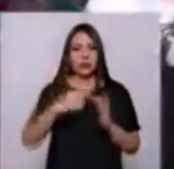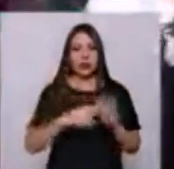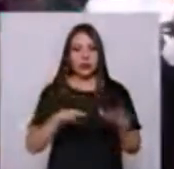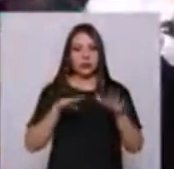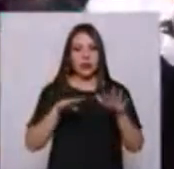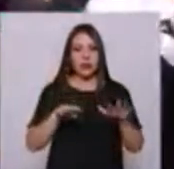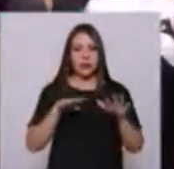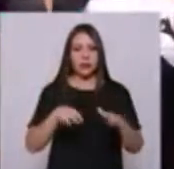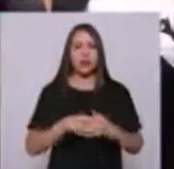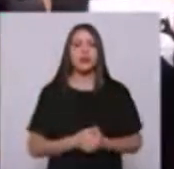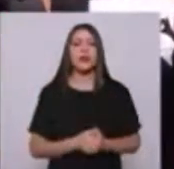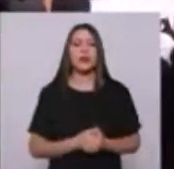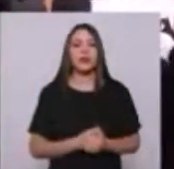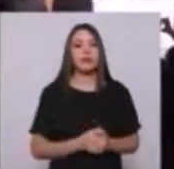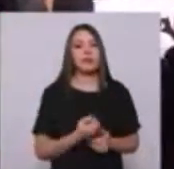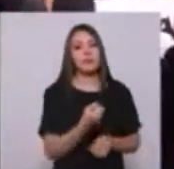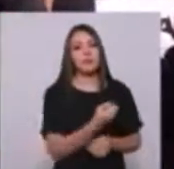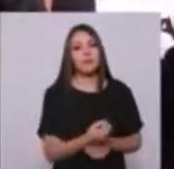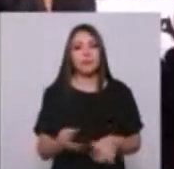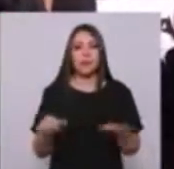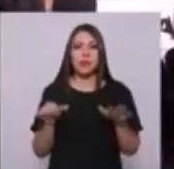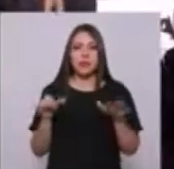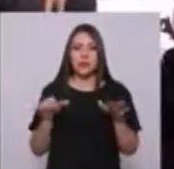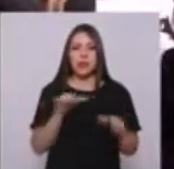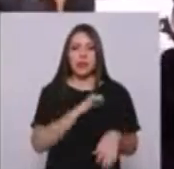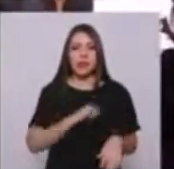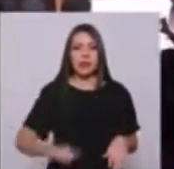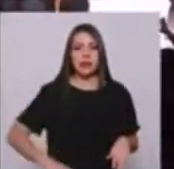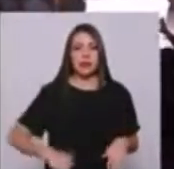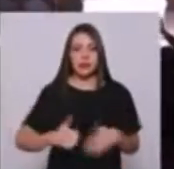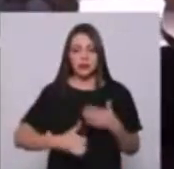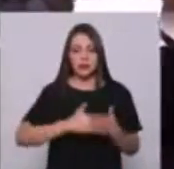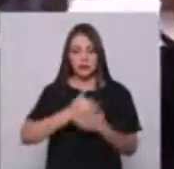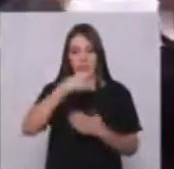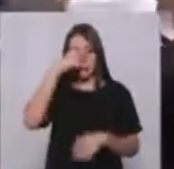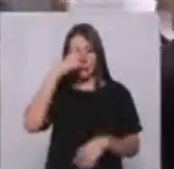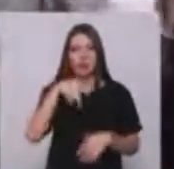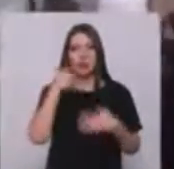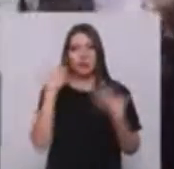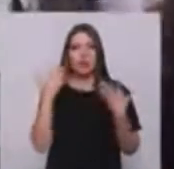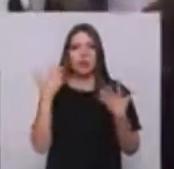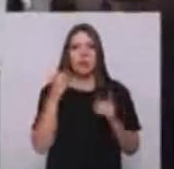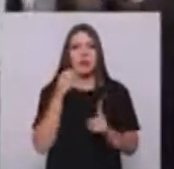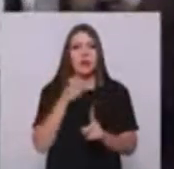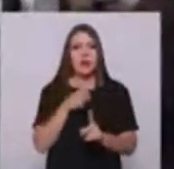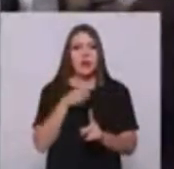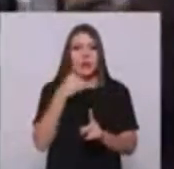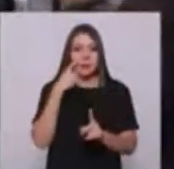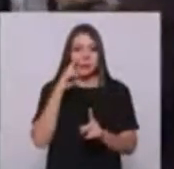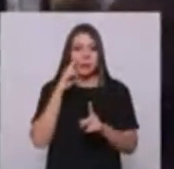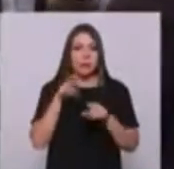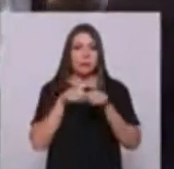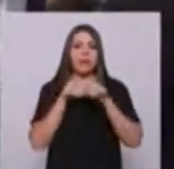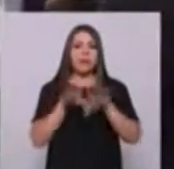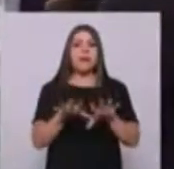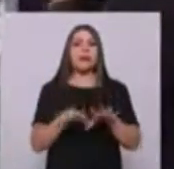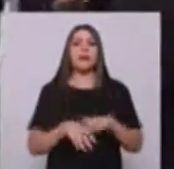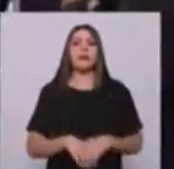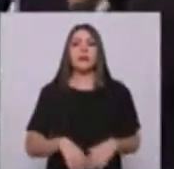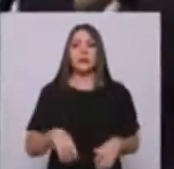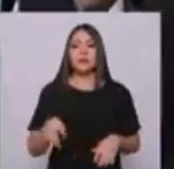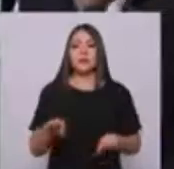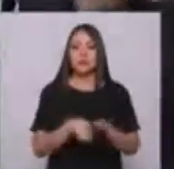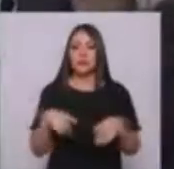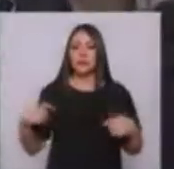la participación de las 16 demarcaciones de la Ciudad de México y el propósito de mostrar la riqueza cultural,